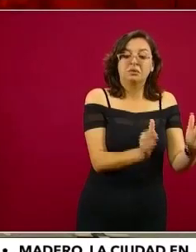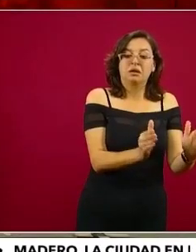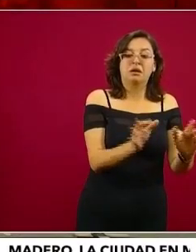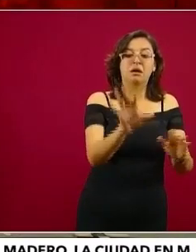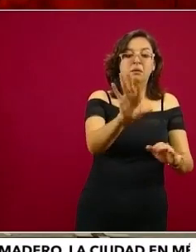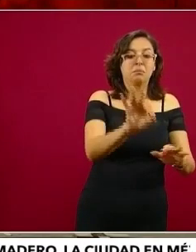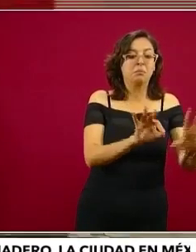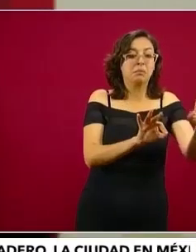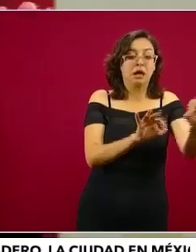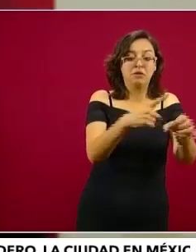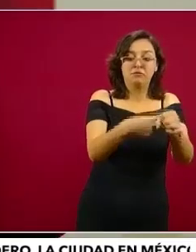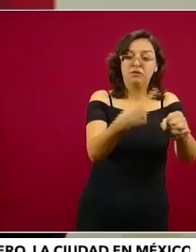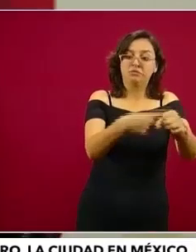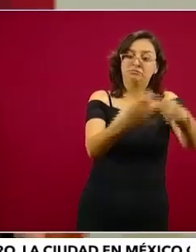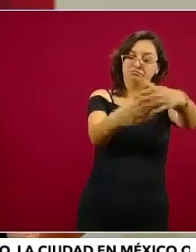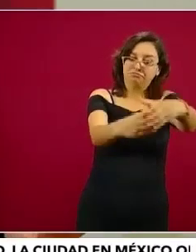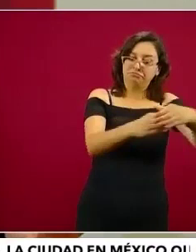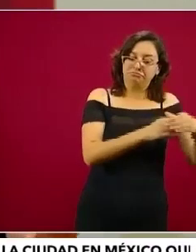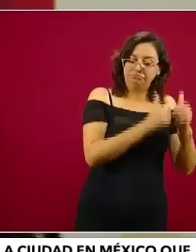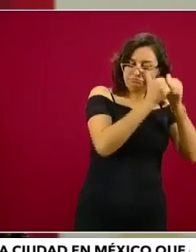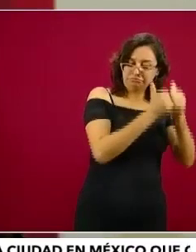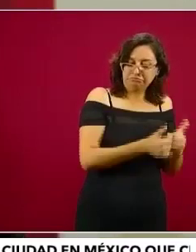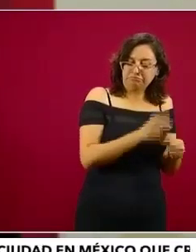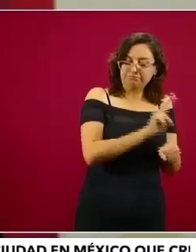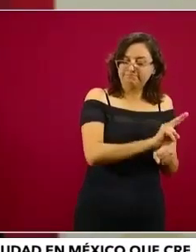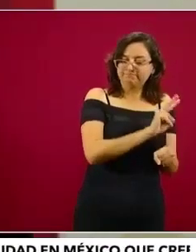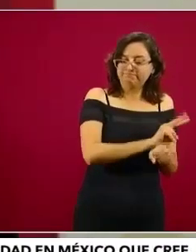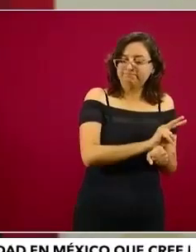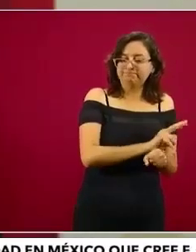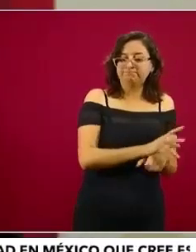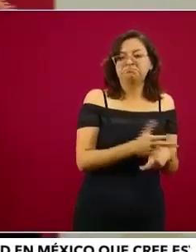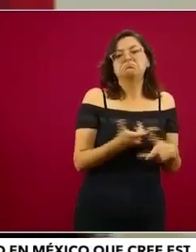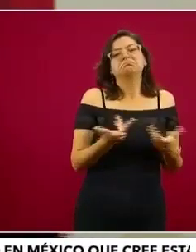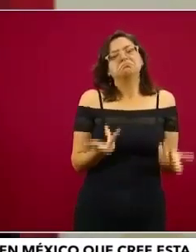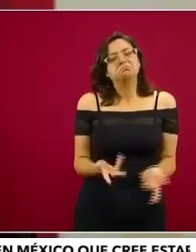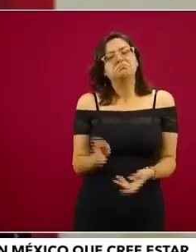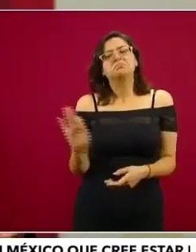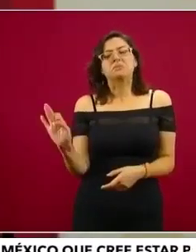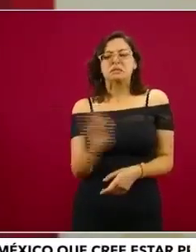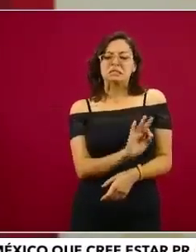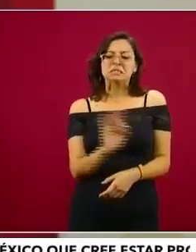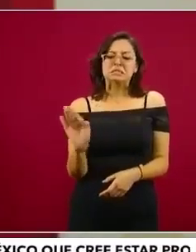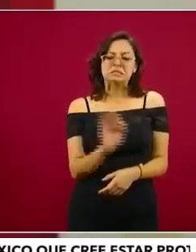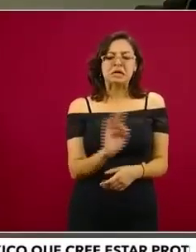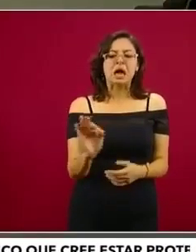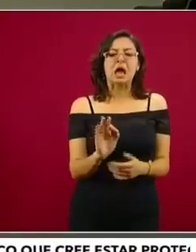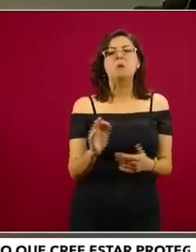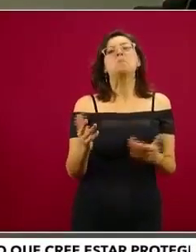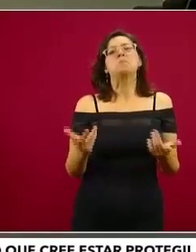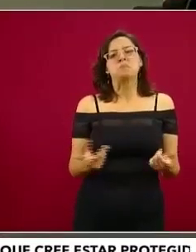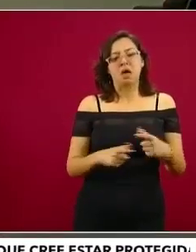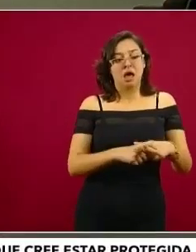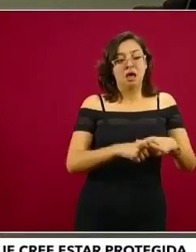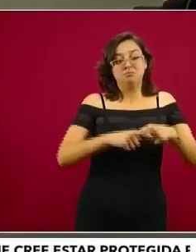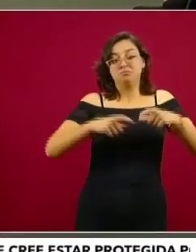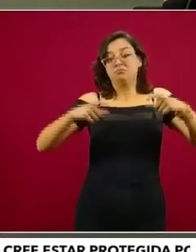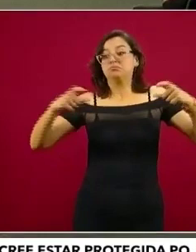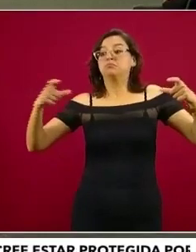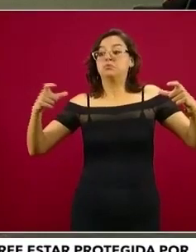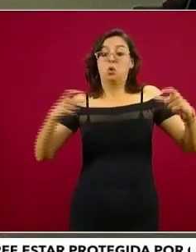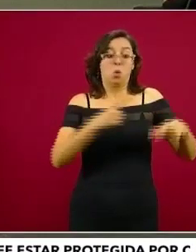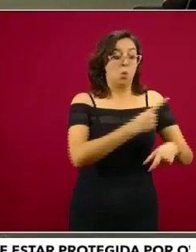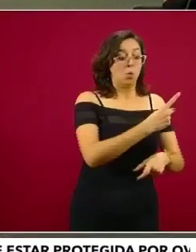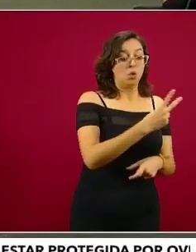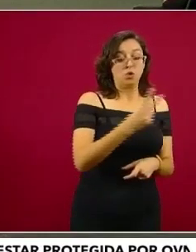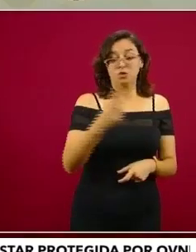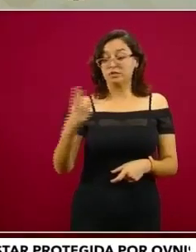contención centradas en casos. Entonces, en cierta manera hay una simetría entre el ascenso y el descenso. Sin